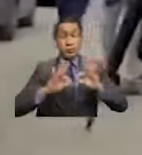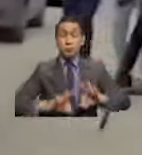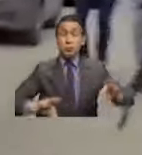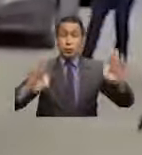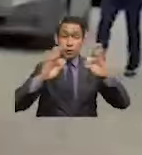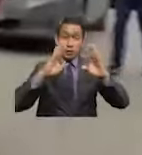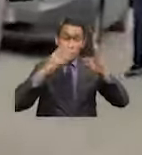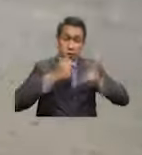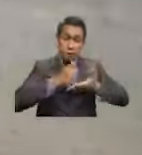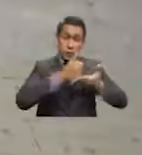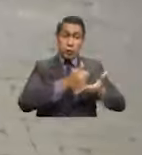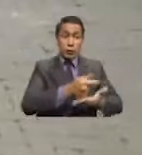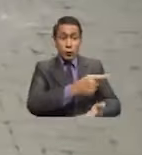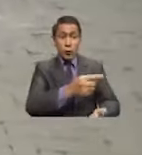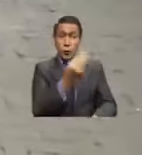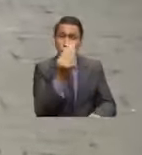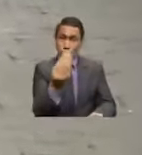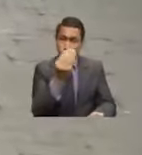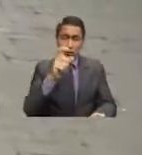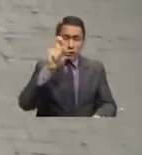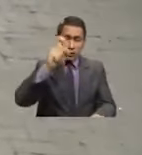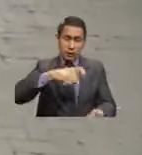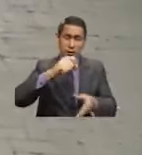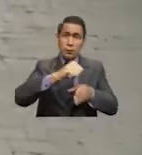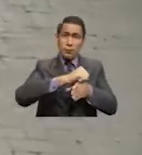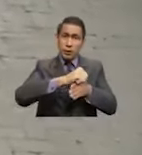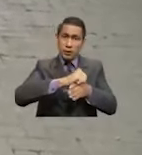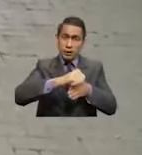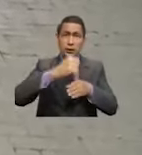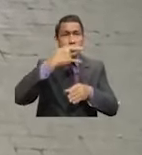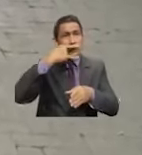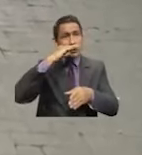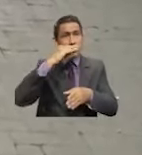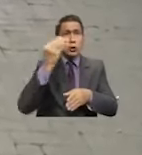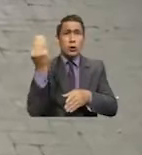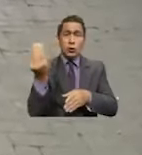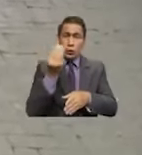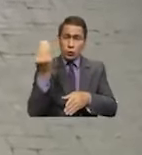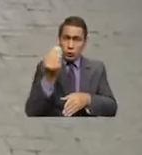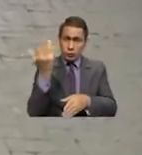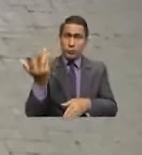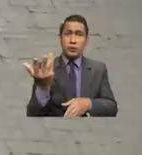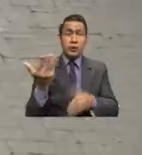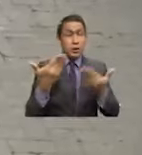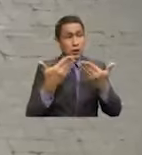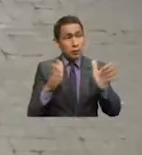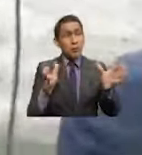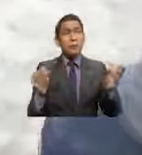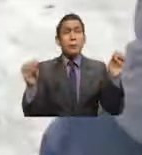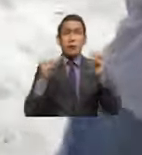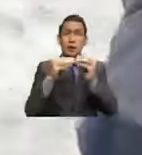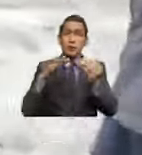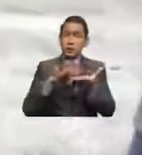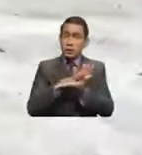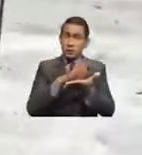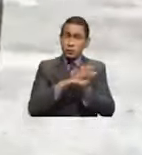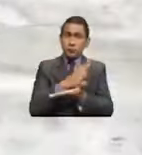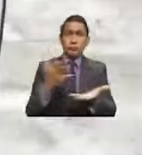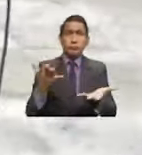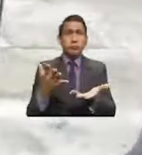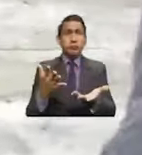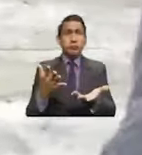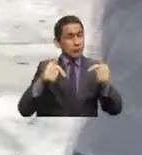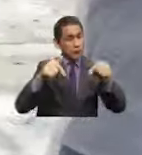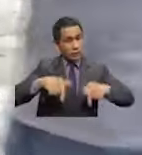Canchas de deporte, para los niños, para los jóvenes, darles la oportunidad. Generar más escuelas. La gente aquí necesita